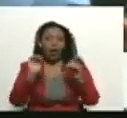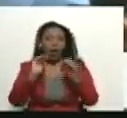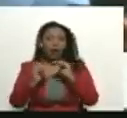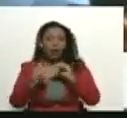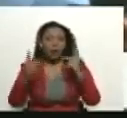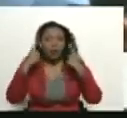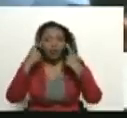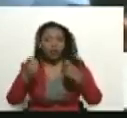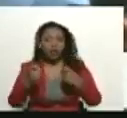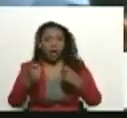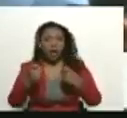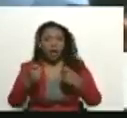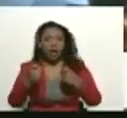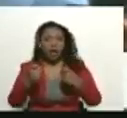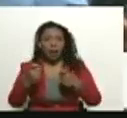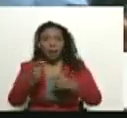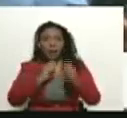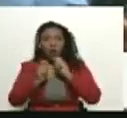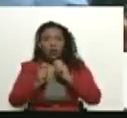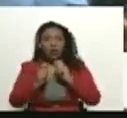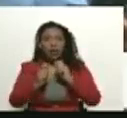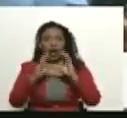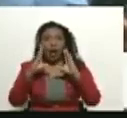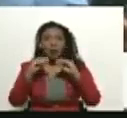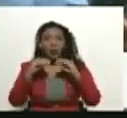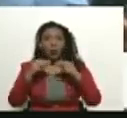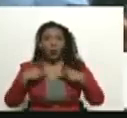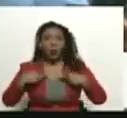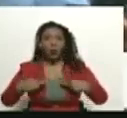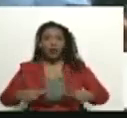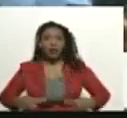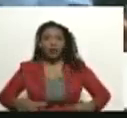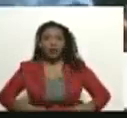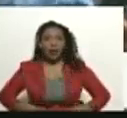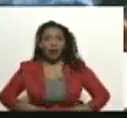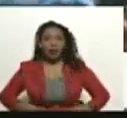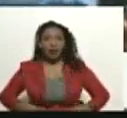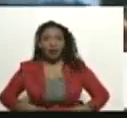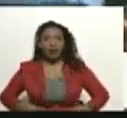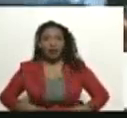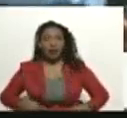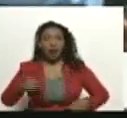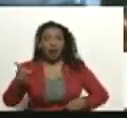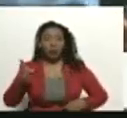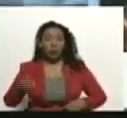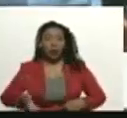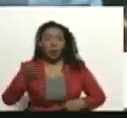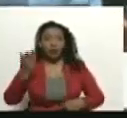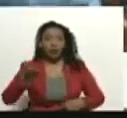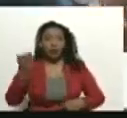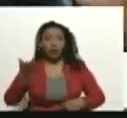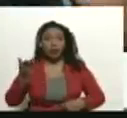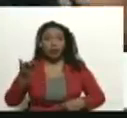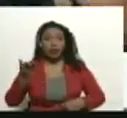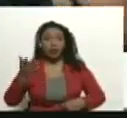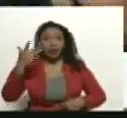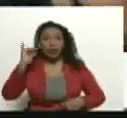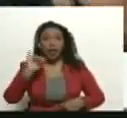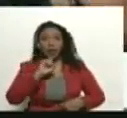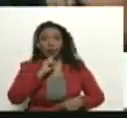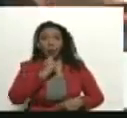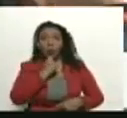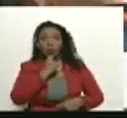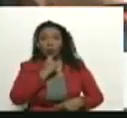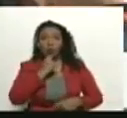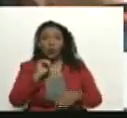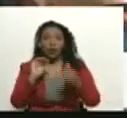profesional del periodista cuando estamos hablando de humanizar la humanidad, cuando es el papel fundamental que tiene nuestro código